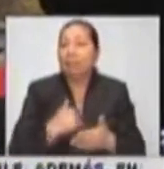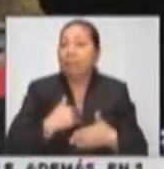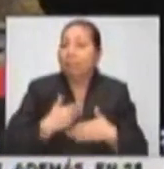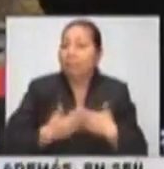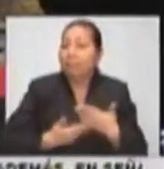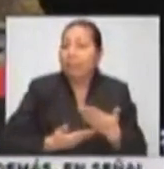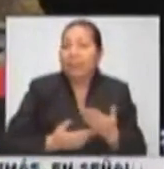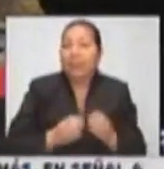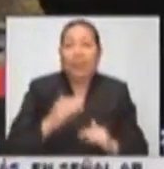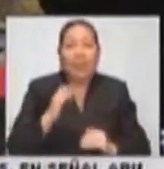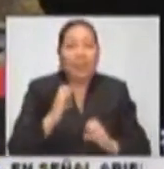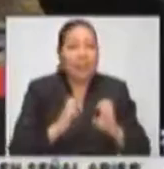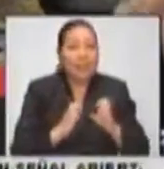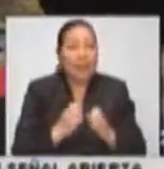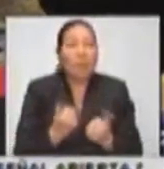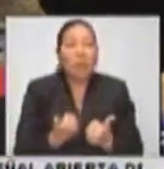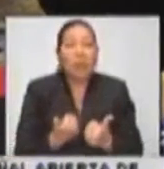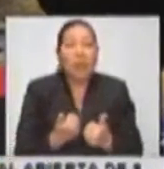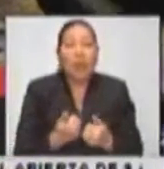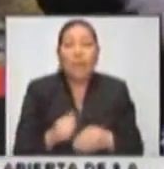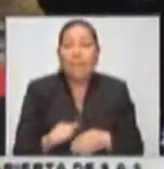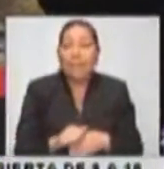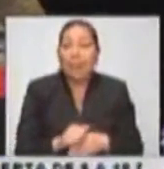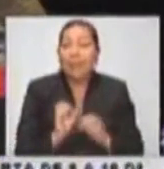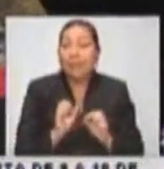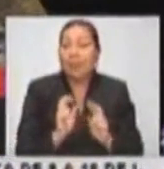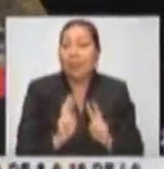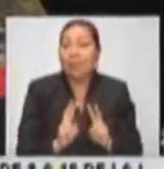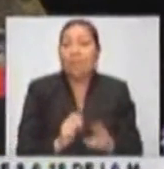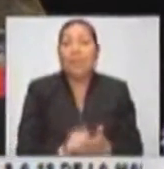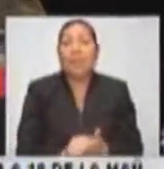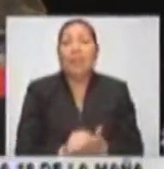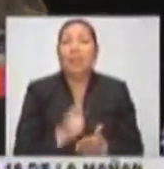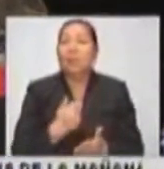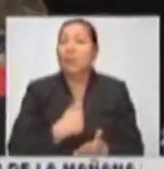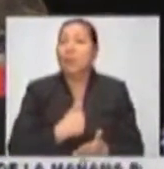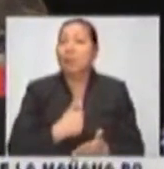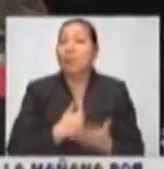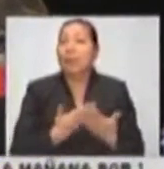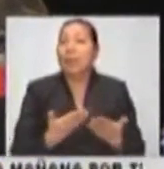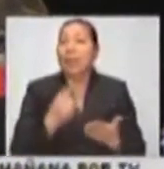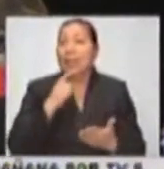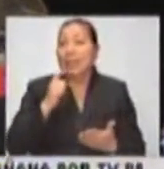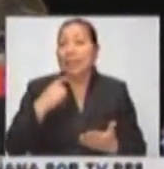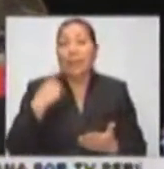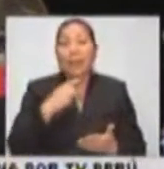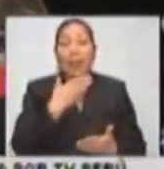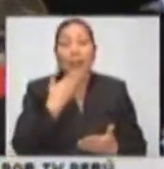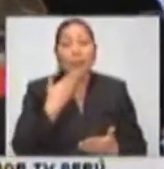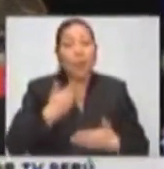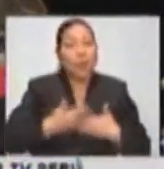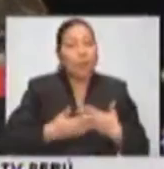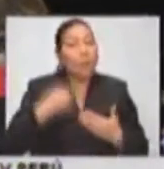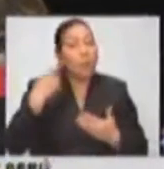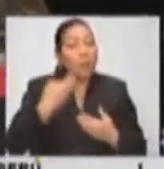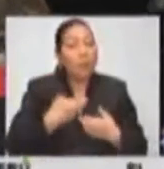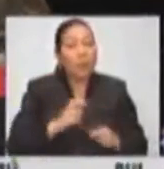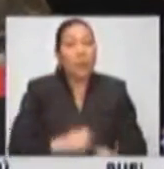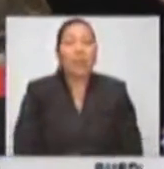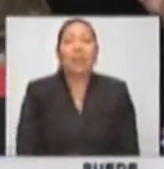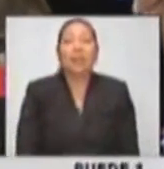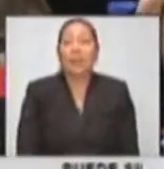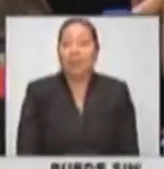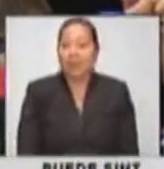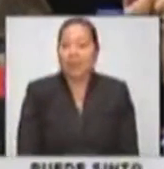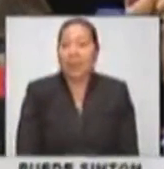generan esos estándares, buenas prácticas, información que, si lo ven, son los mismos elementos que necesitamos para la mejora continua de política pública, ¿no es